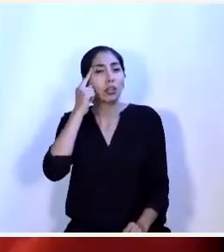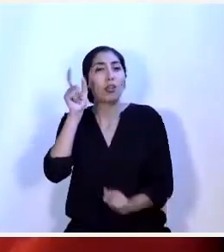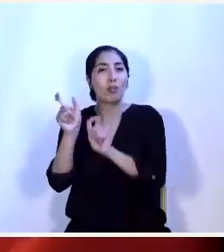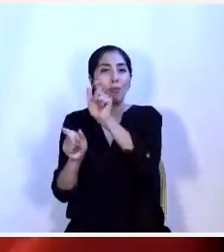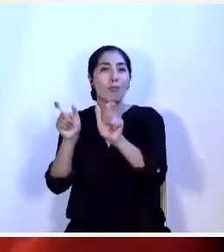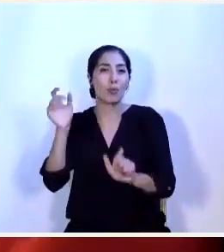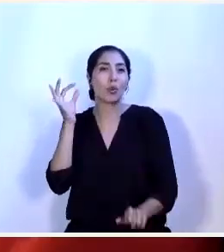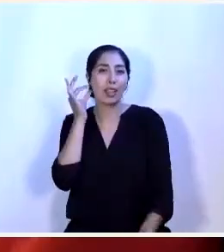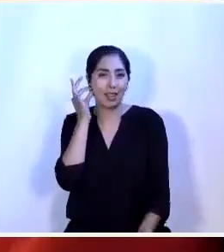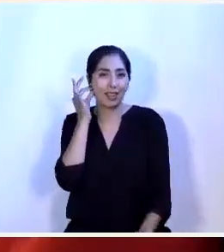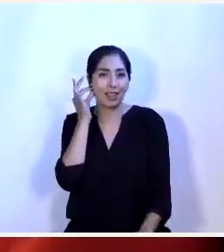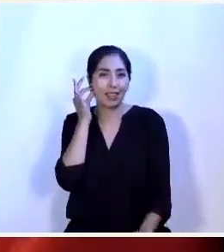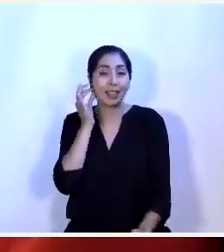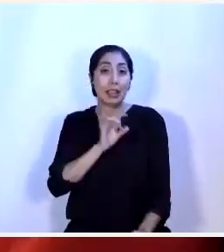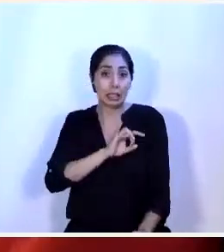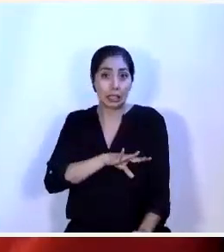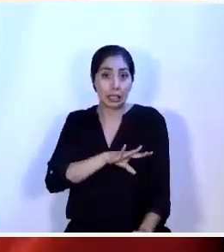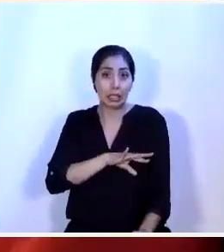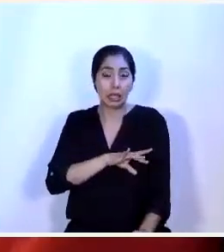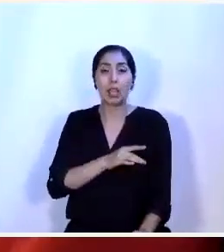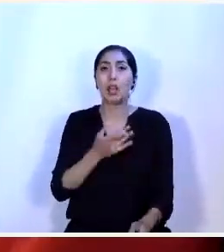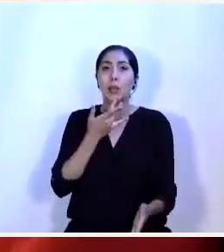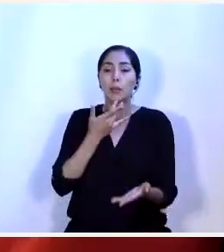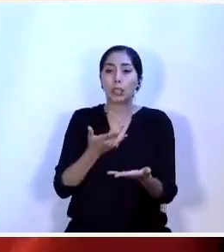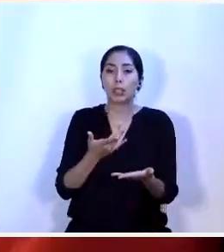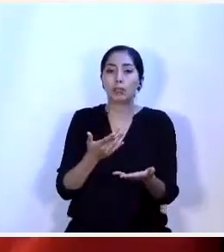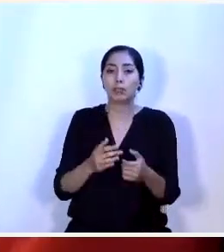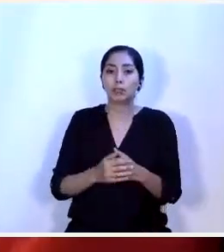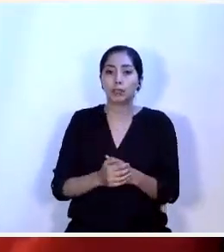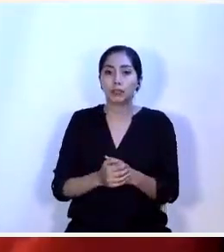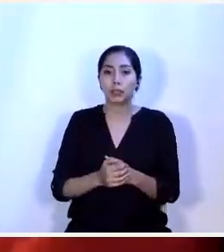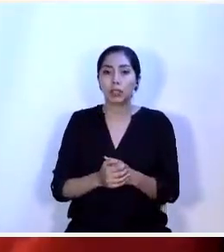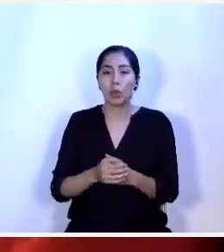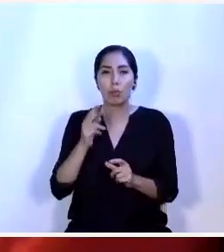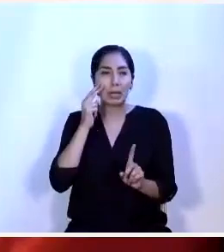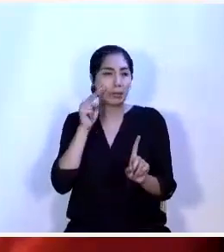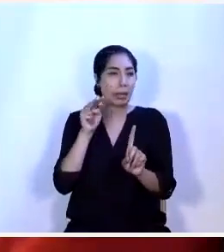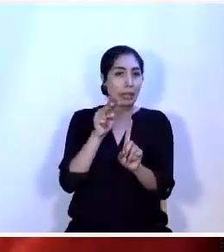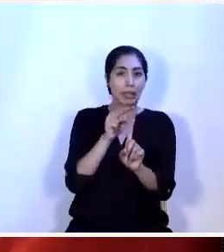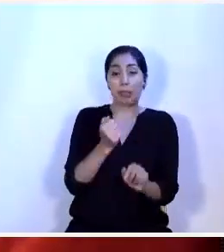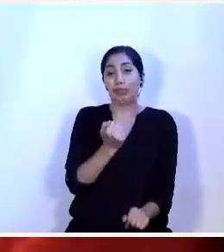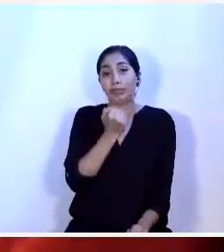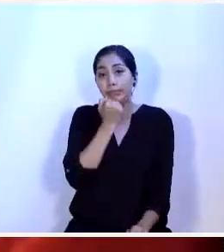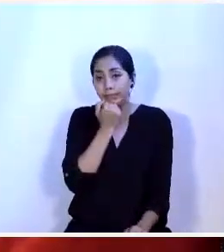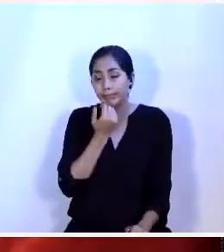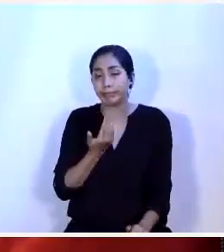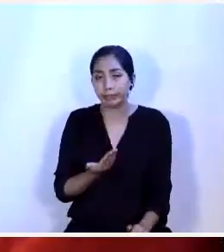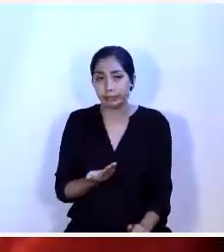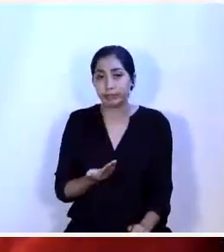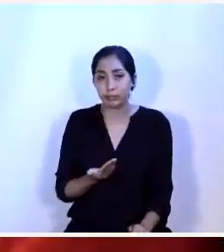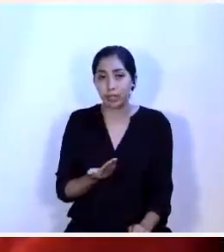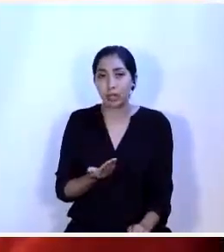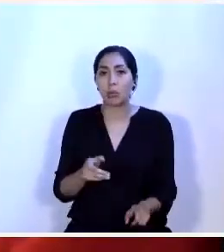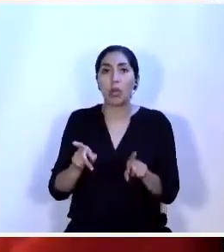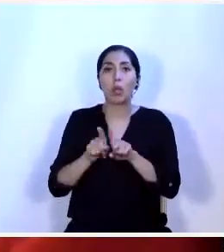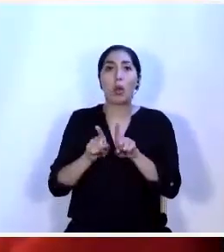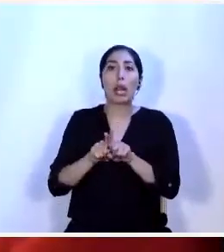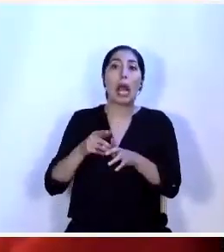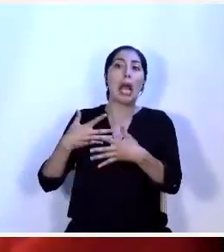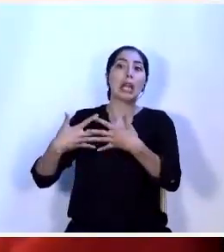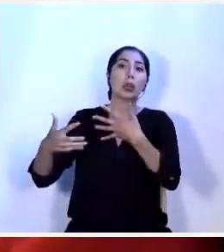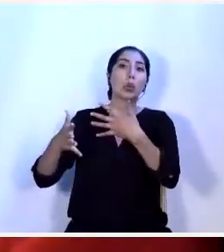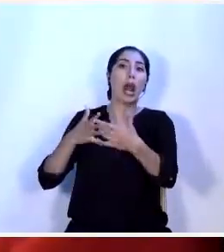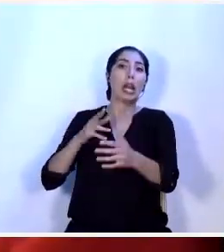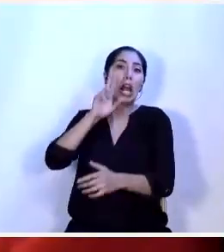se les atribuye desde una perspectiva errada, de mi punto de vista, como si fuera un designio natural,